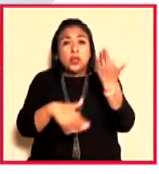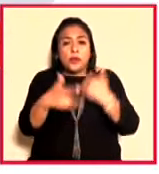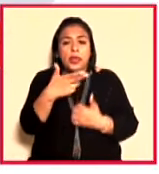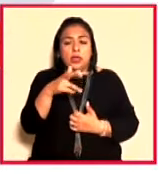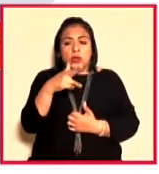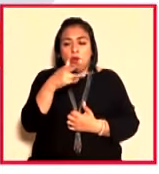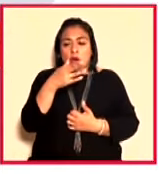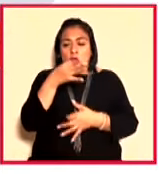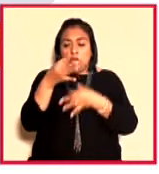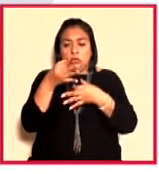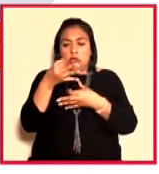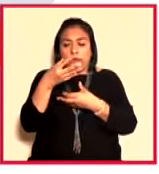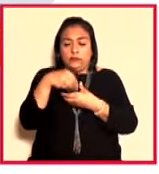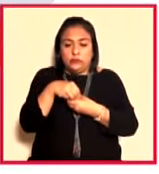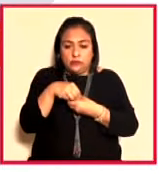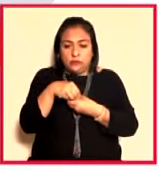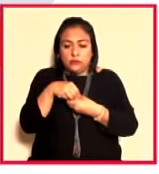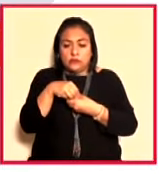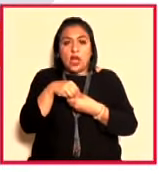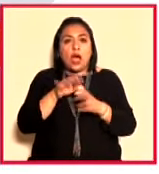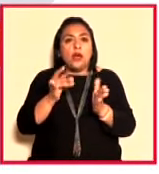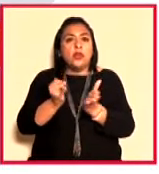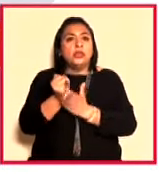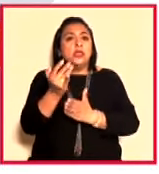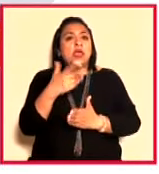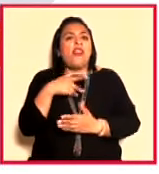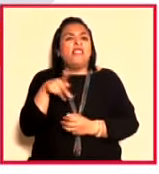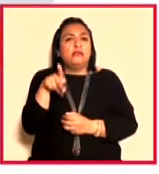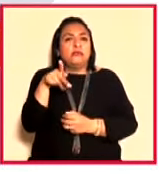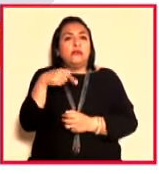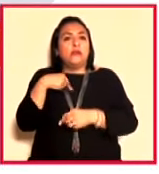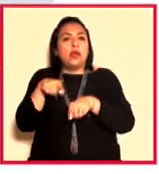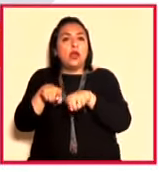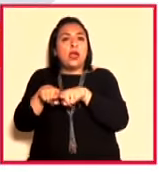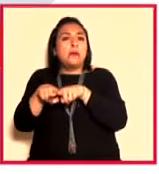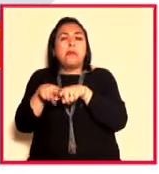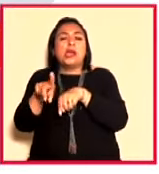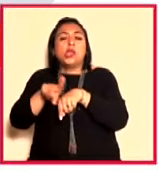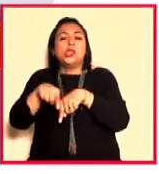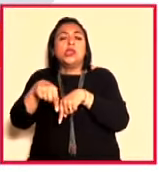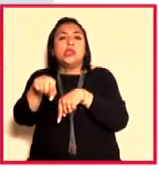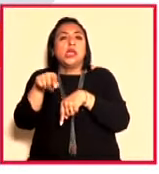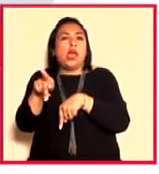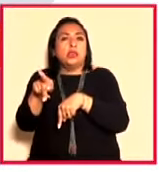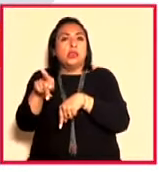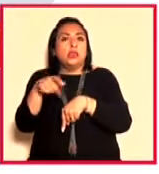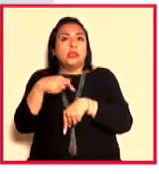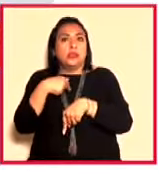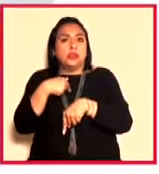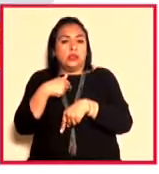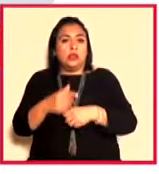noticia y en un acto impulsivo decide hacerse pasar por su hermano unos días. ¿A cuál de los dos necesitas?